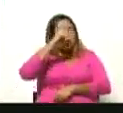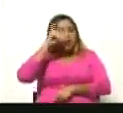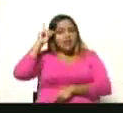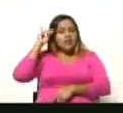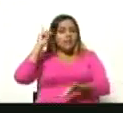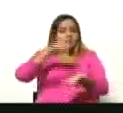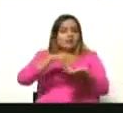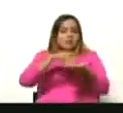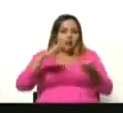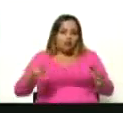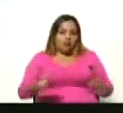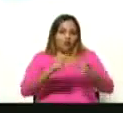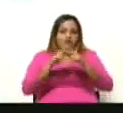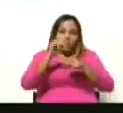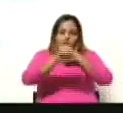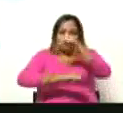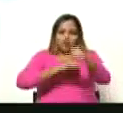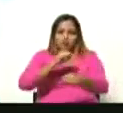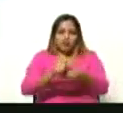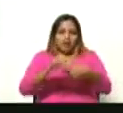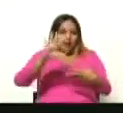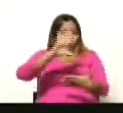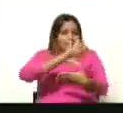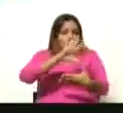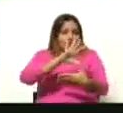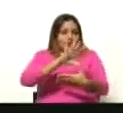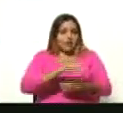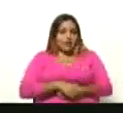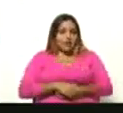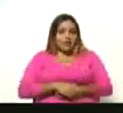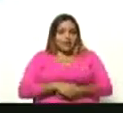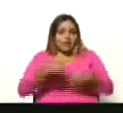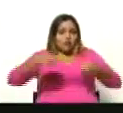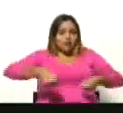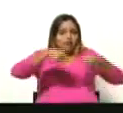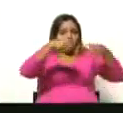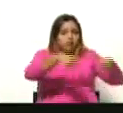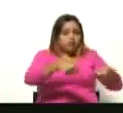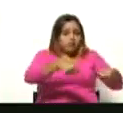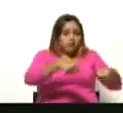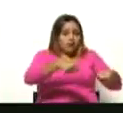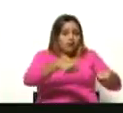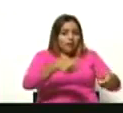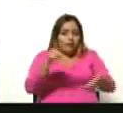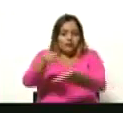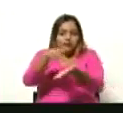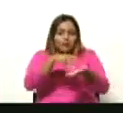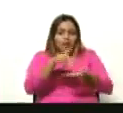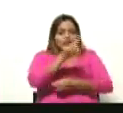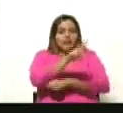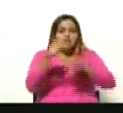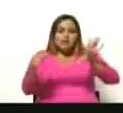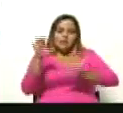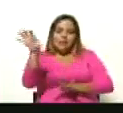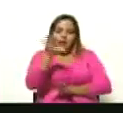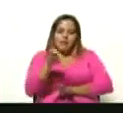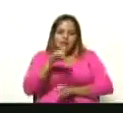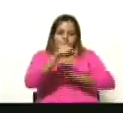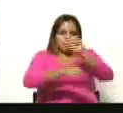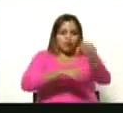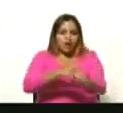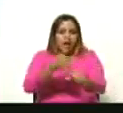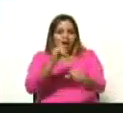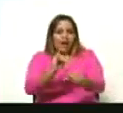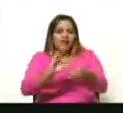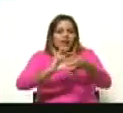participa en el encuentro con la Asociación de las Américas de Supermercados, integradas por 16 países y asociaciones que representan